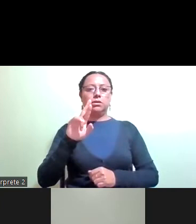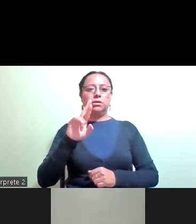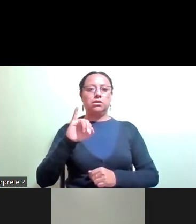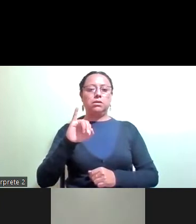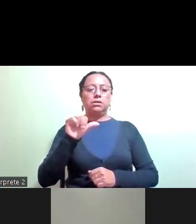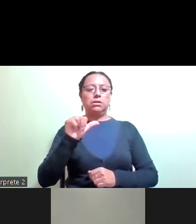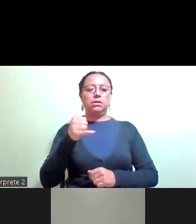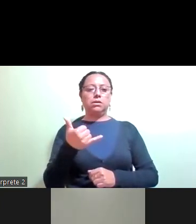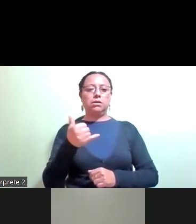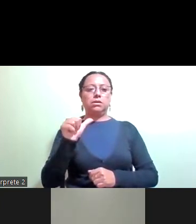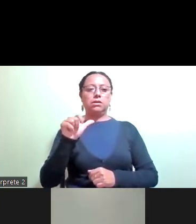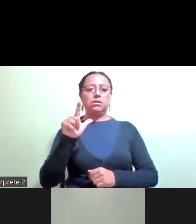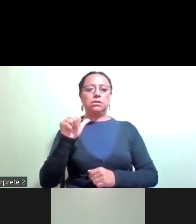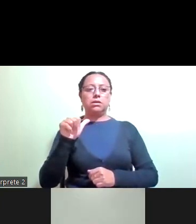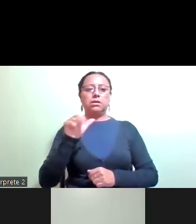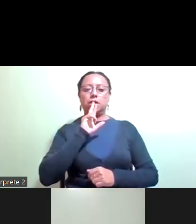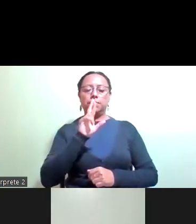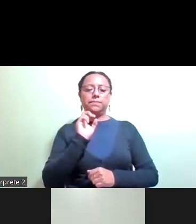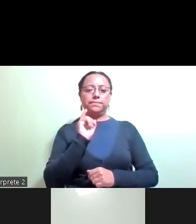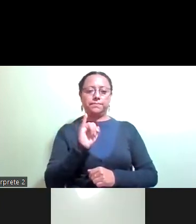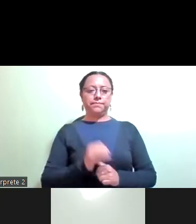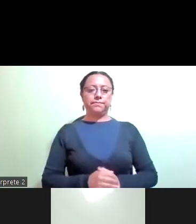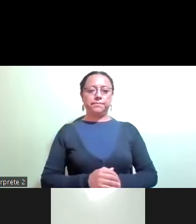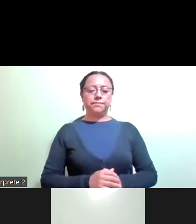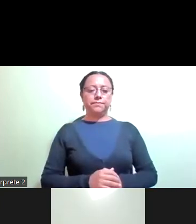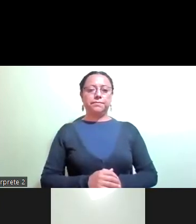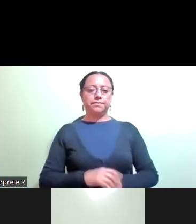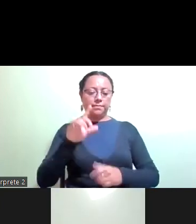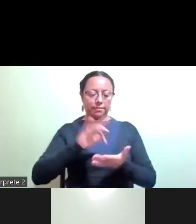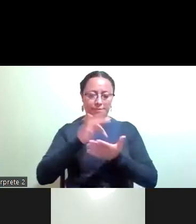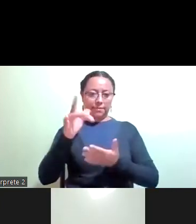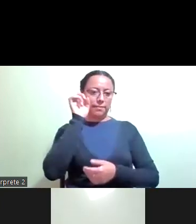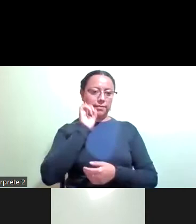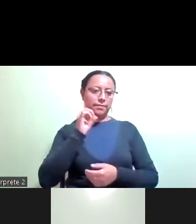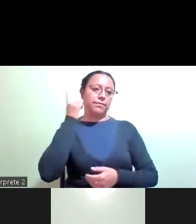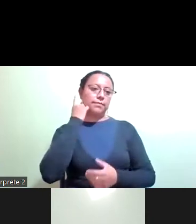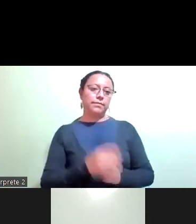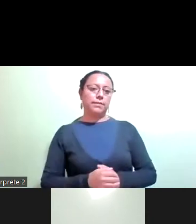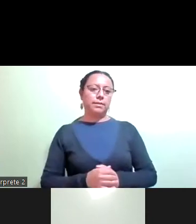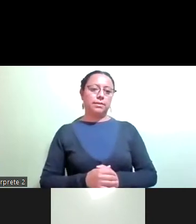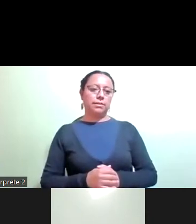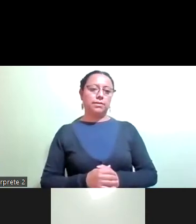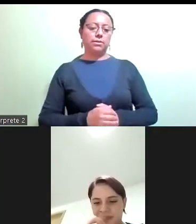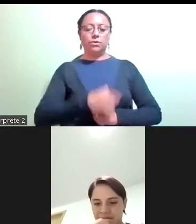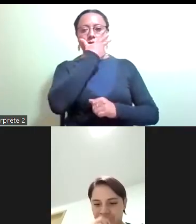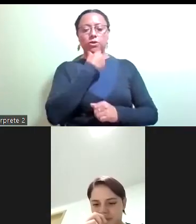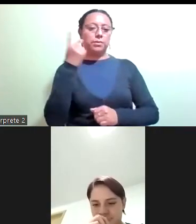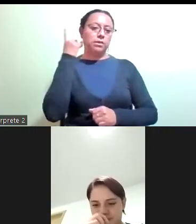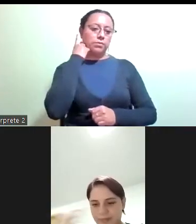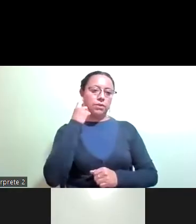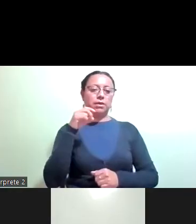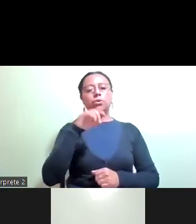Ayala Zúñiga, a favor del dictamen. Gracias, diputada. Diputado José Octavio Rivero Villaseñor.